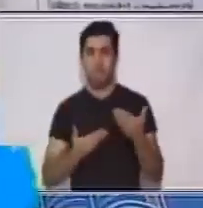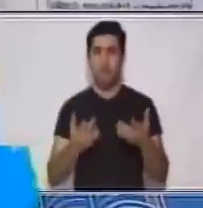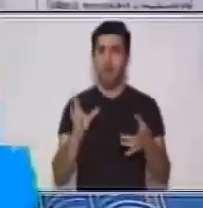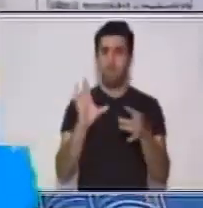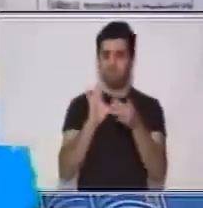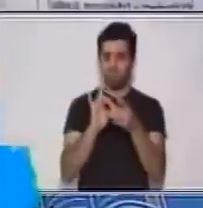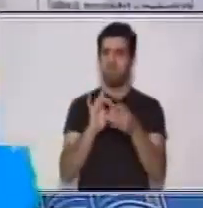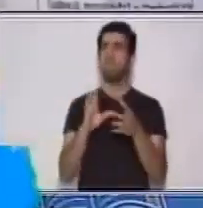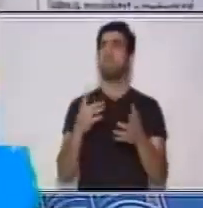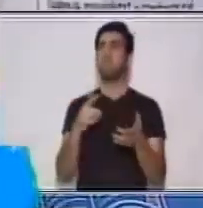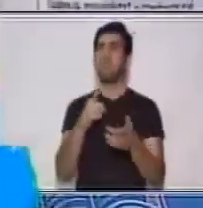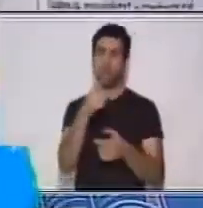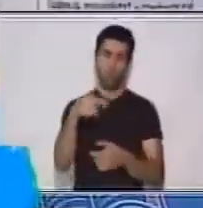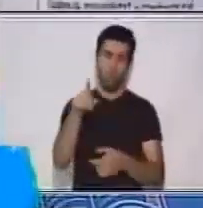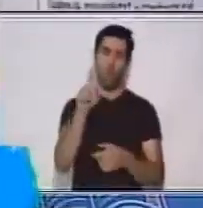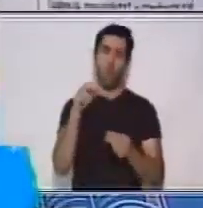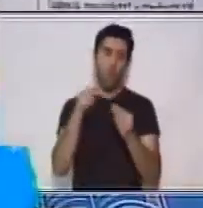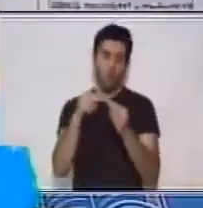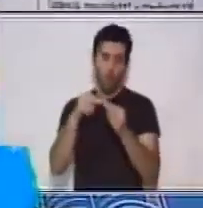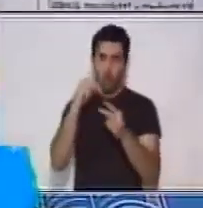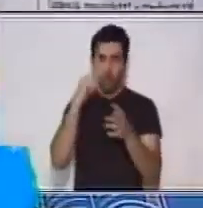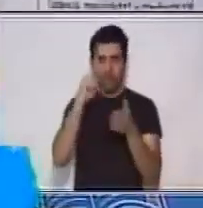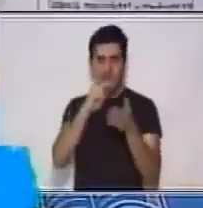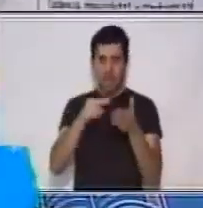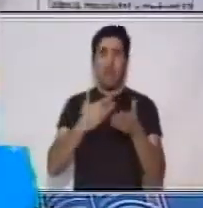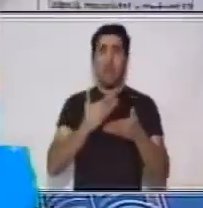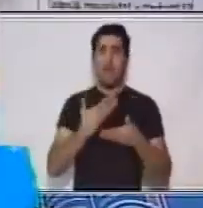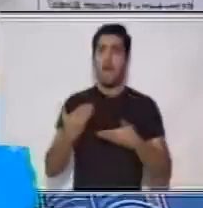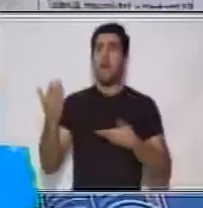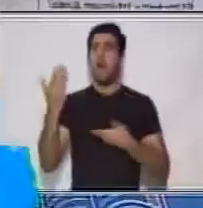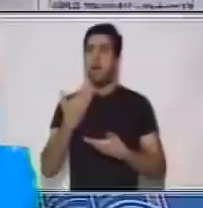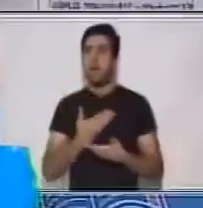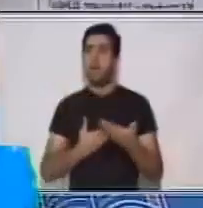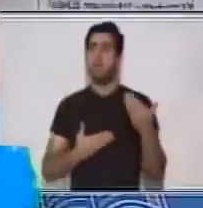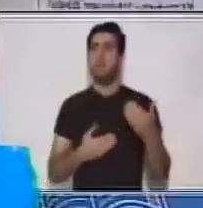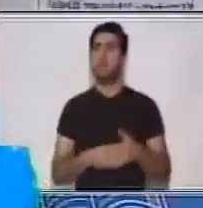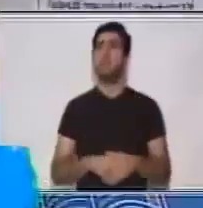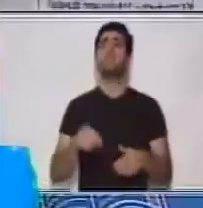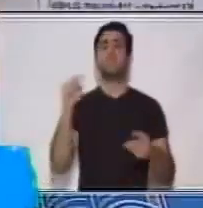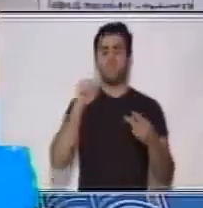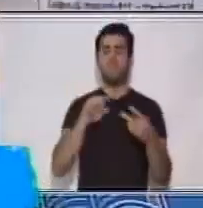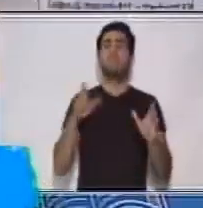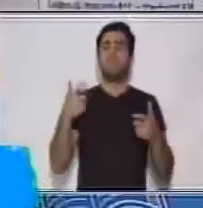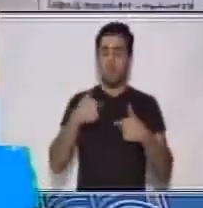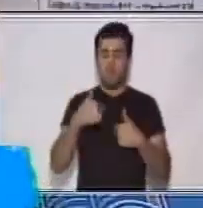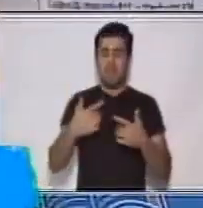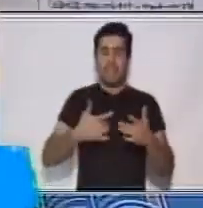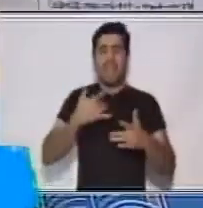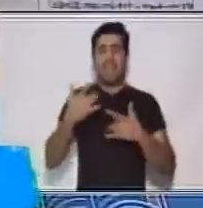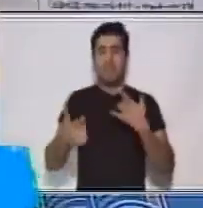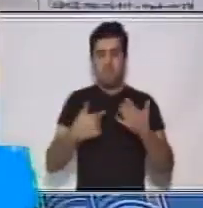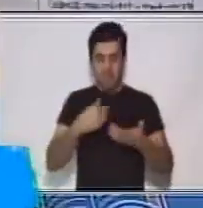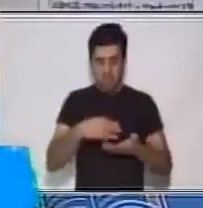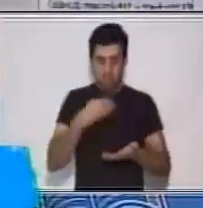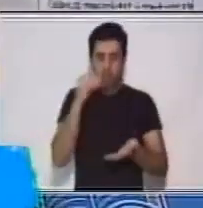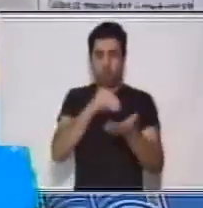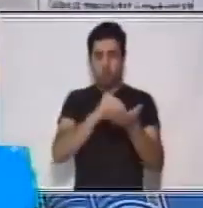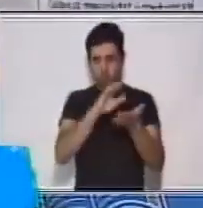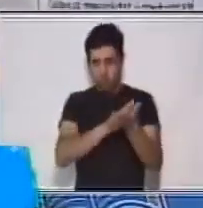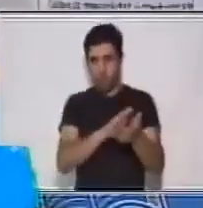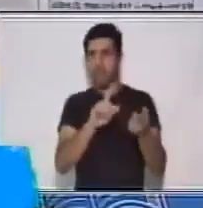mayoría de poemas que conocemos, en este tipo de poesía el autor lo que busca es expresar